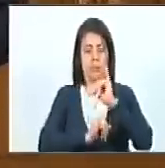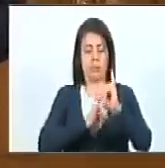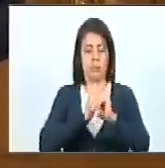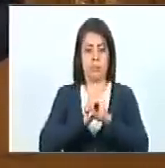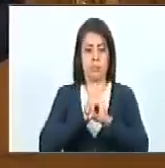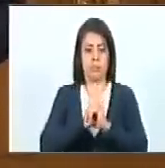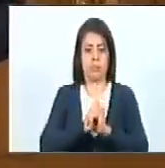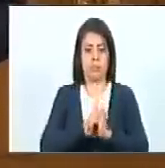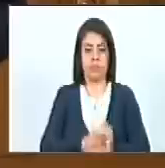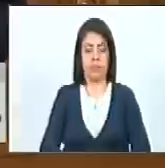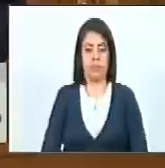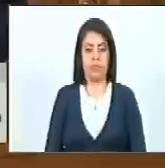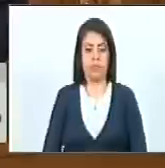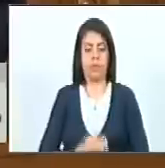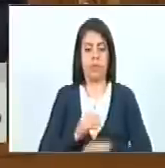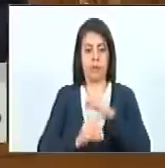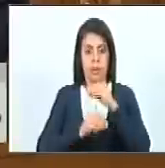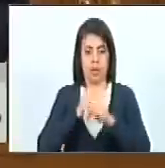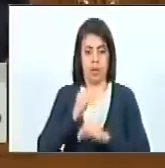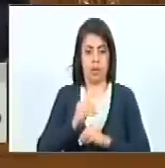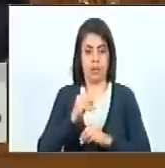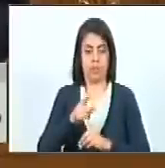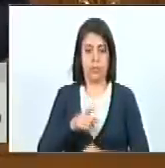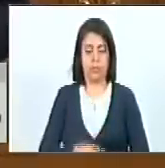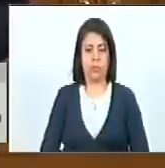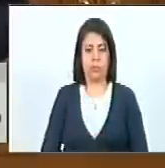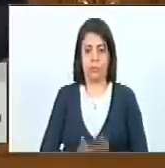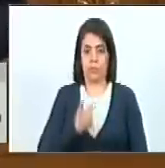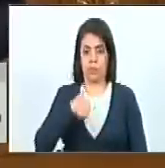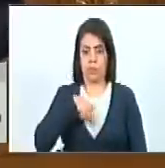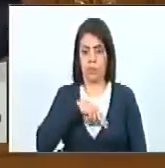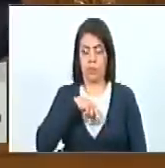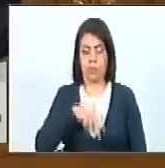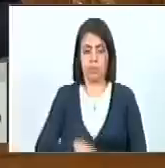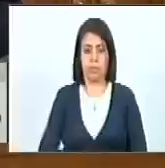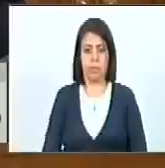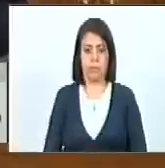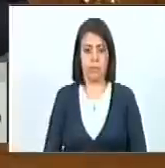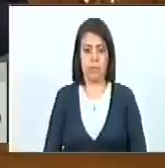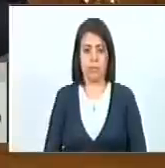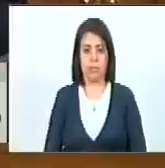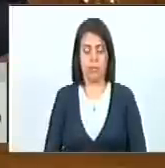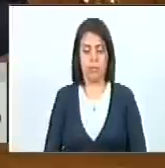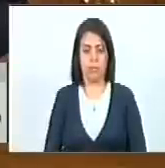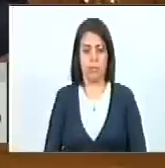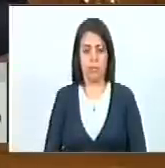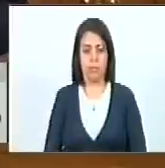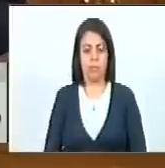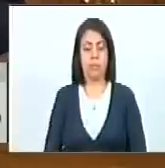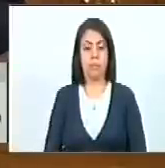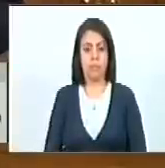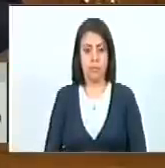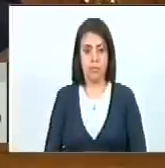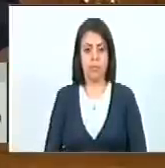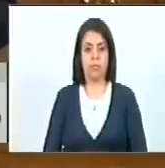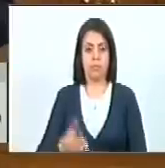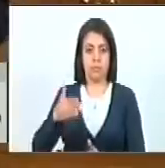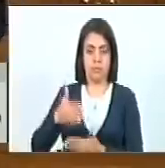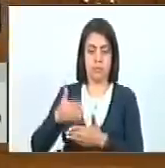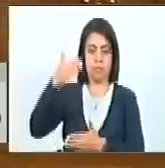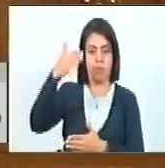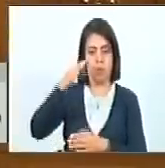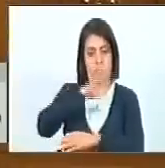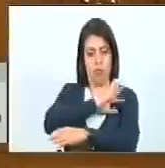sin duda ha generado para nosotros un muro para